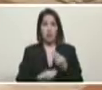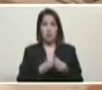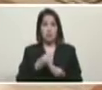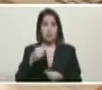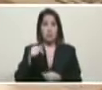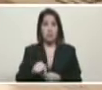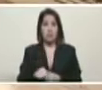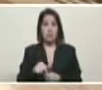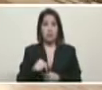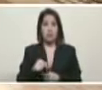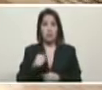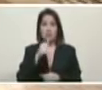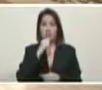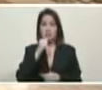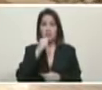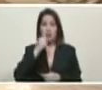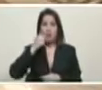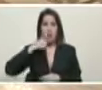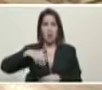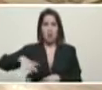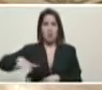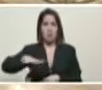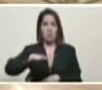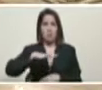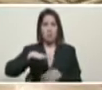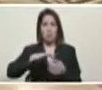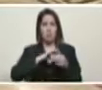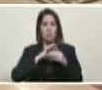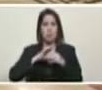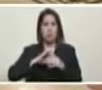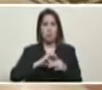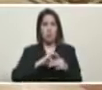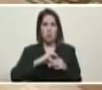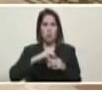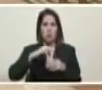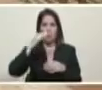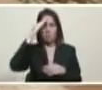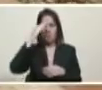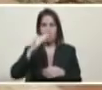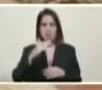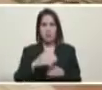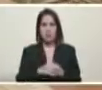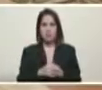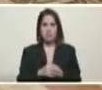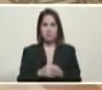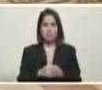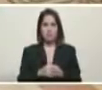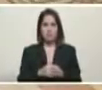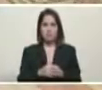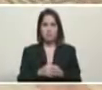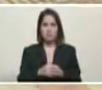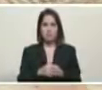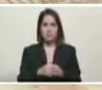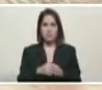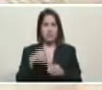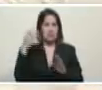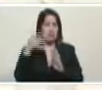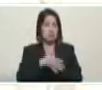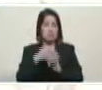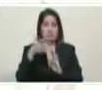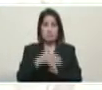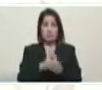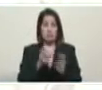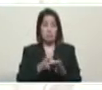Venezuela hay un soberano y es la Unión Cívico-Militar. si hubiera ocurrido lo peor aquel 4 de